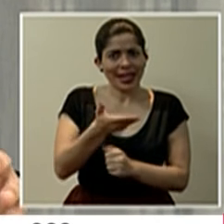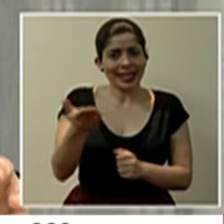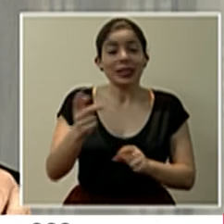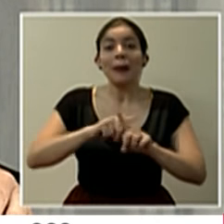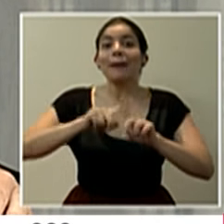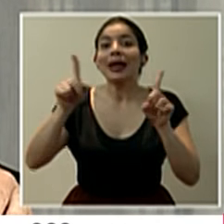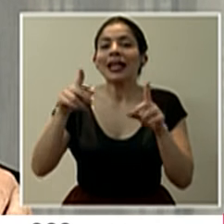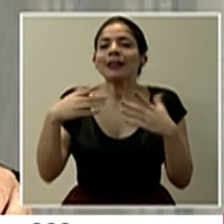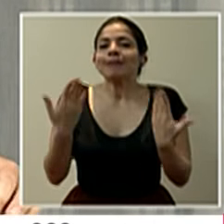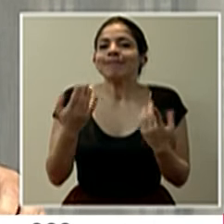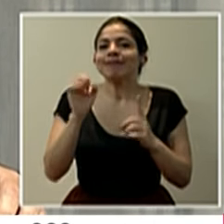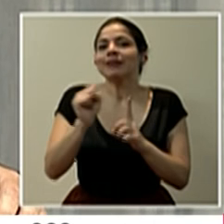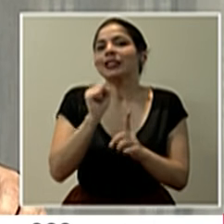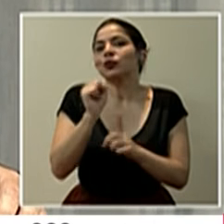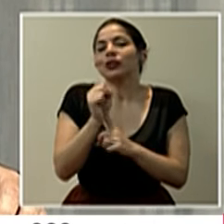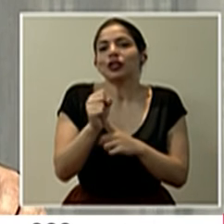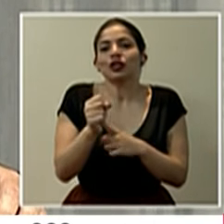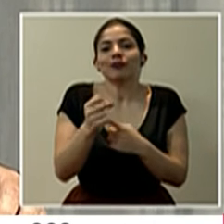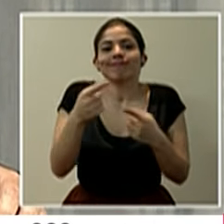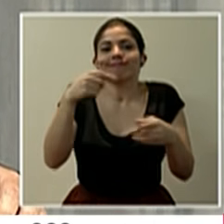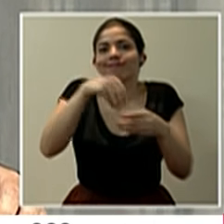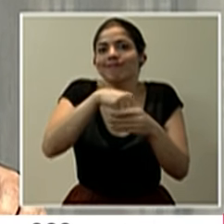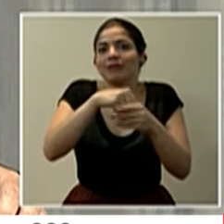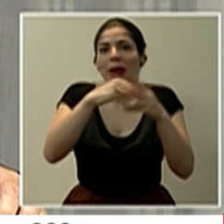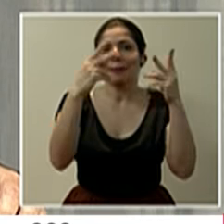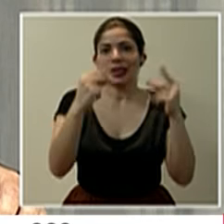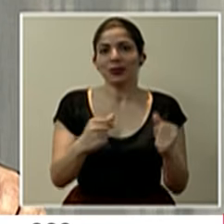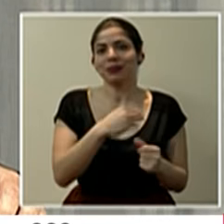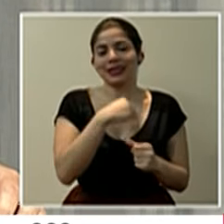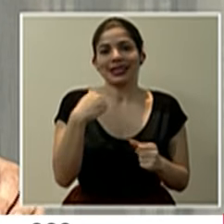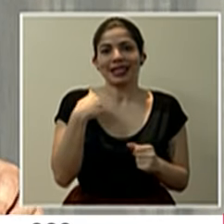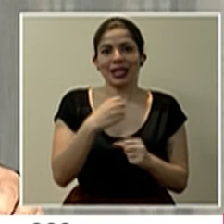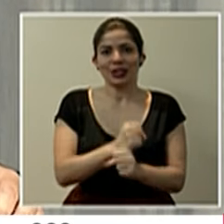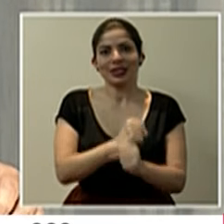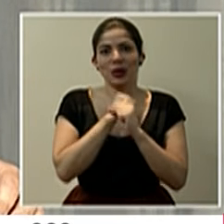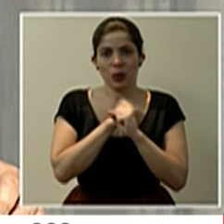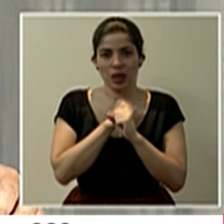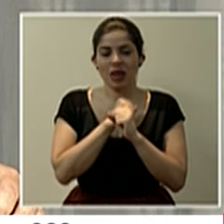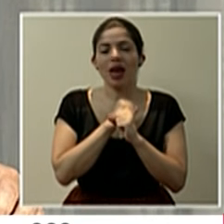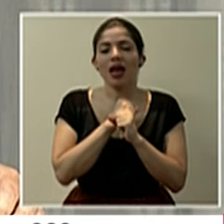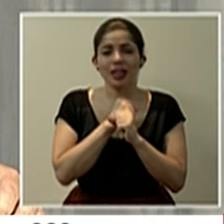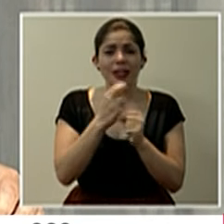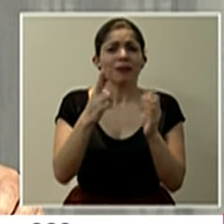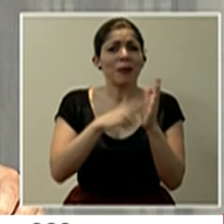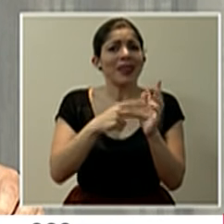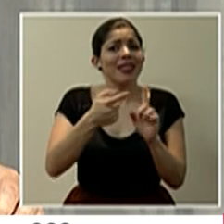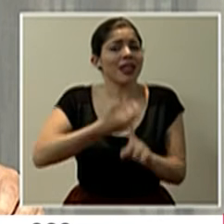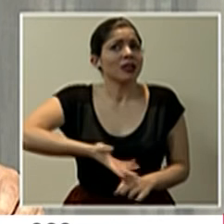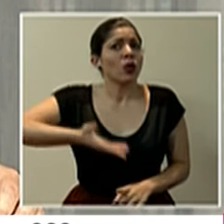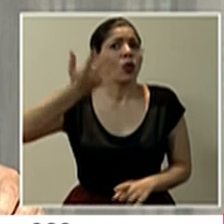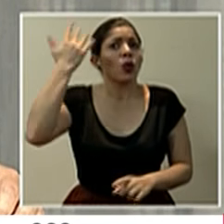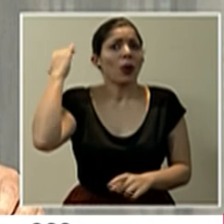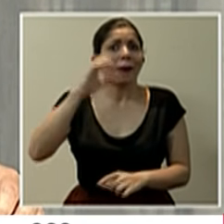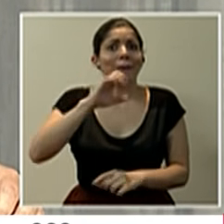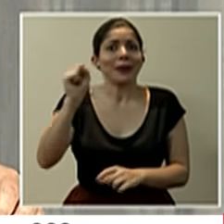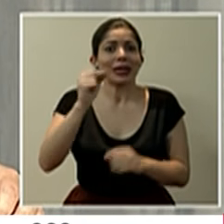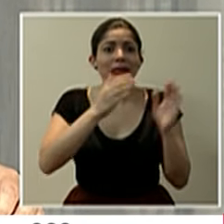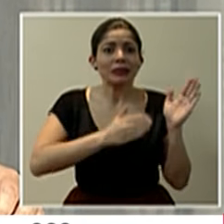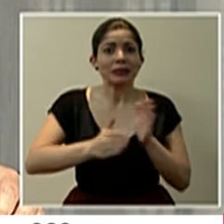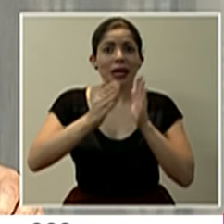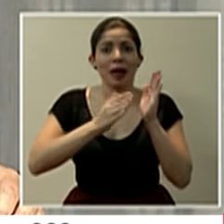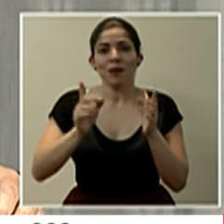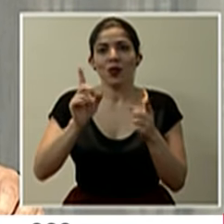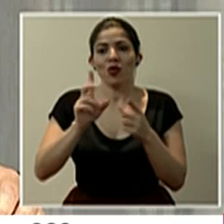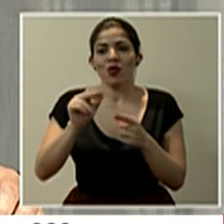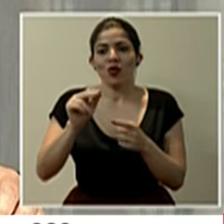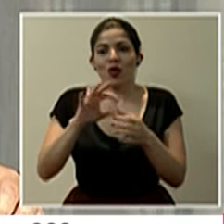pero fue una situación que se da dentro del presupuesto del Ministerio de Seguridad Pública, y repito, desde hace bastantes meses y no